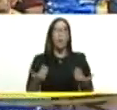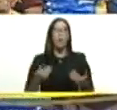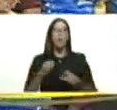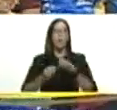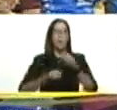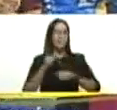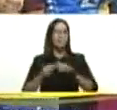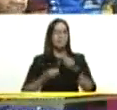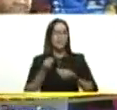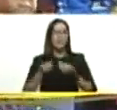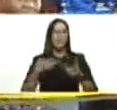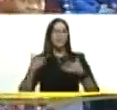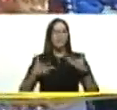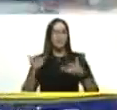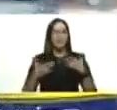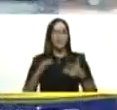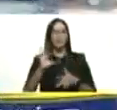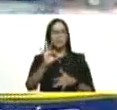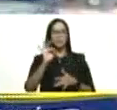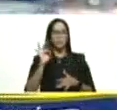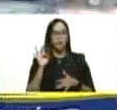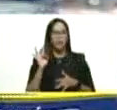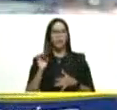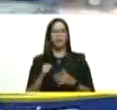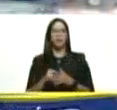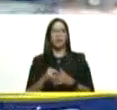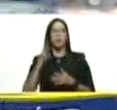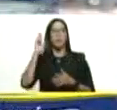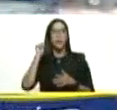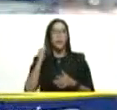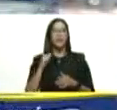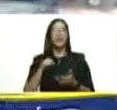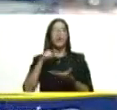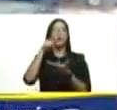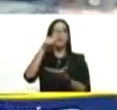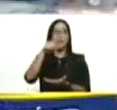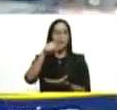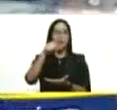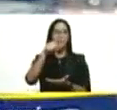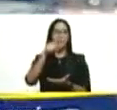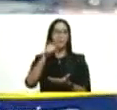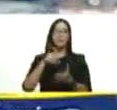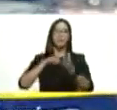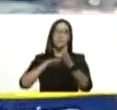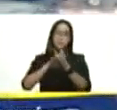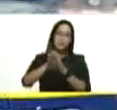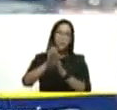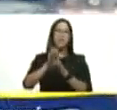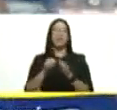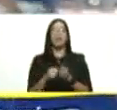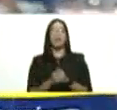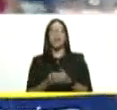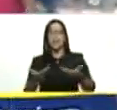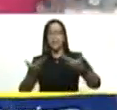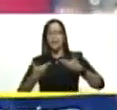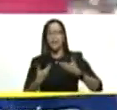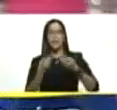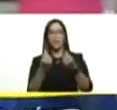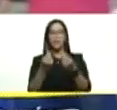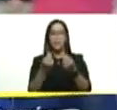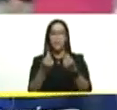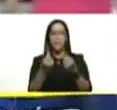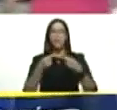las acciones a tomar para que los CLAT reciban el impulso financiero y poder